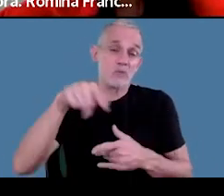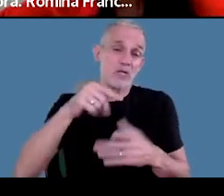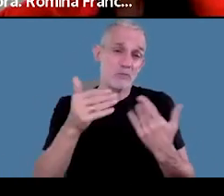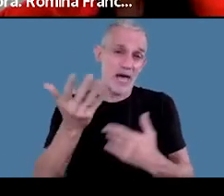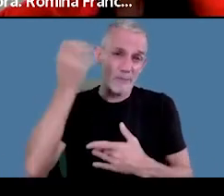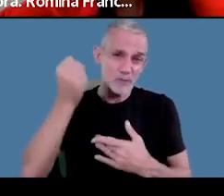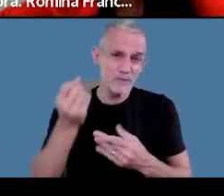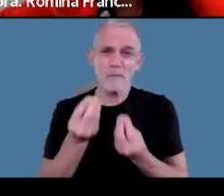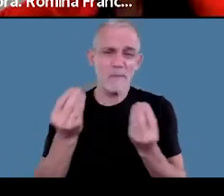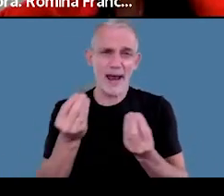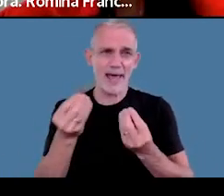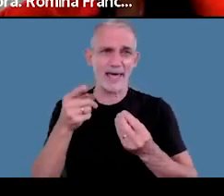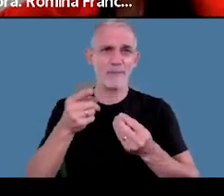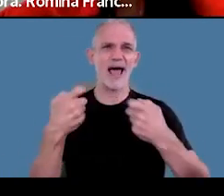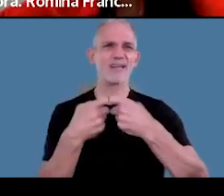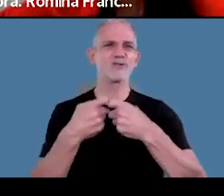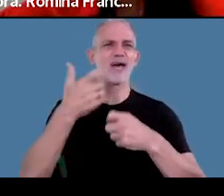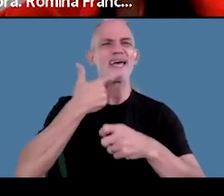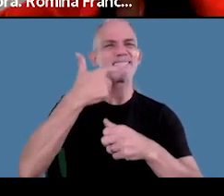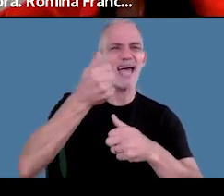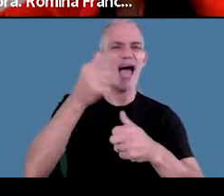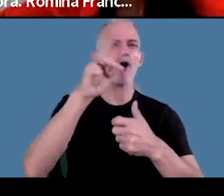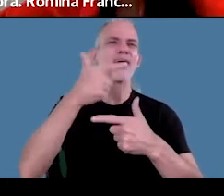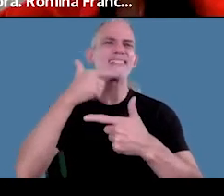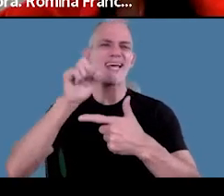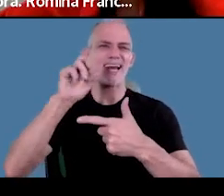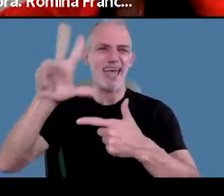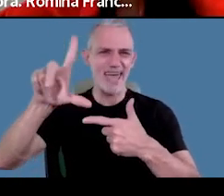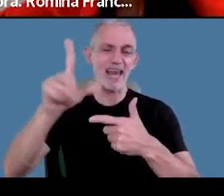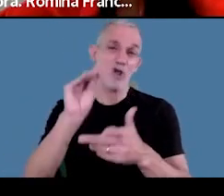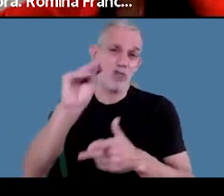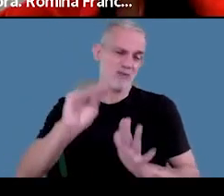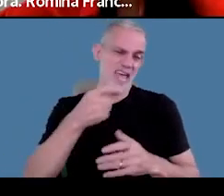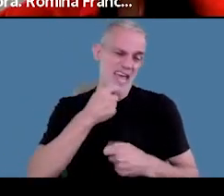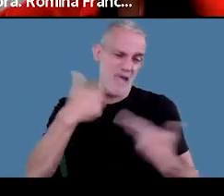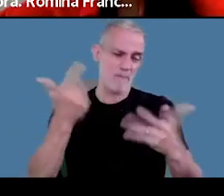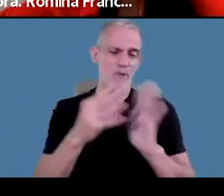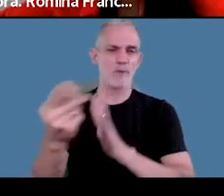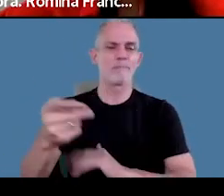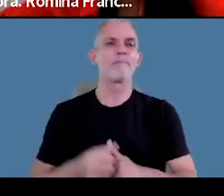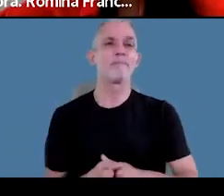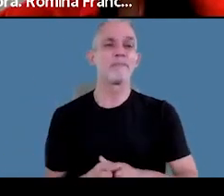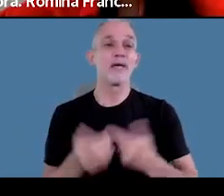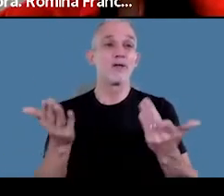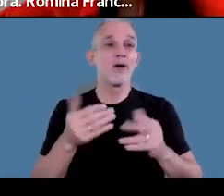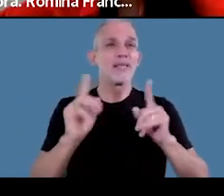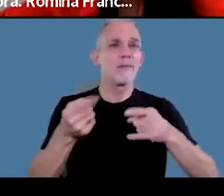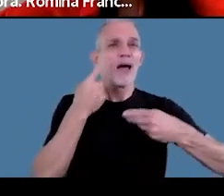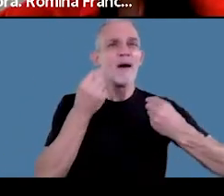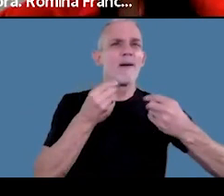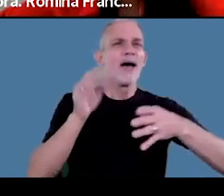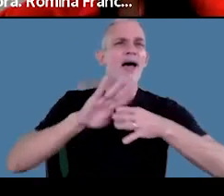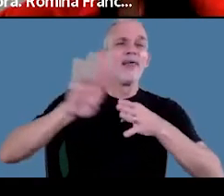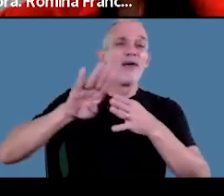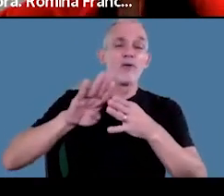para las sociedades anónimas, las SRL, así que lo dejé como ejemplo. Previsión de deudores